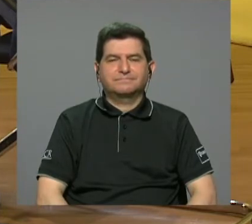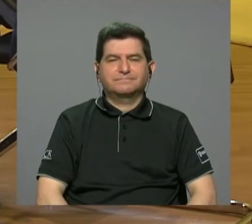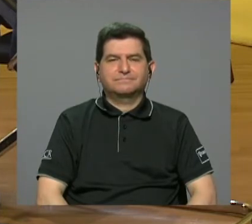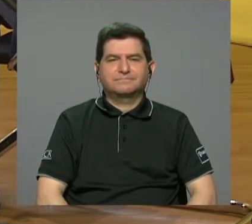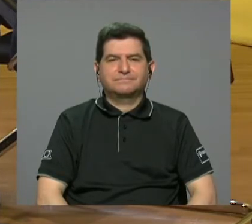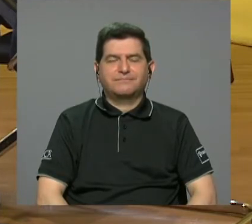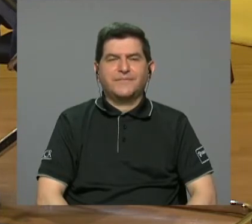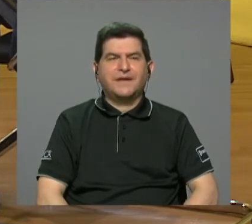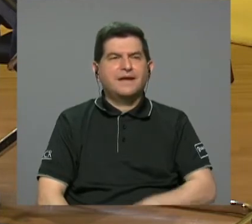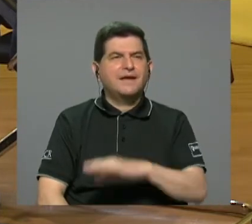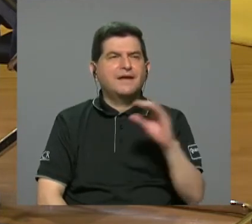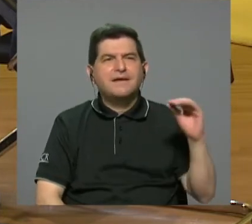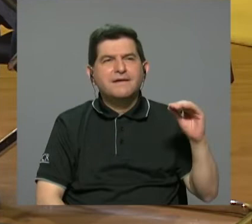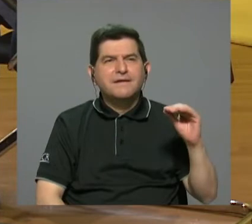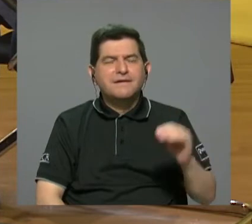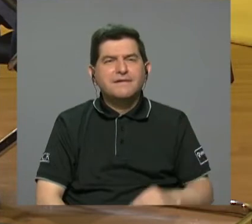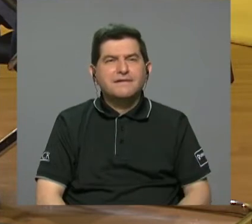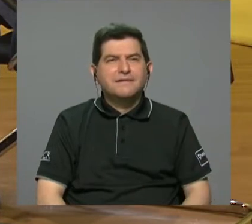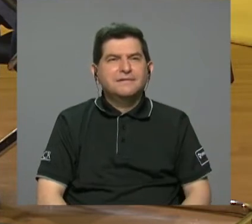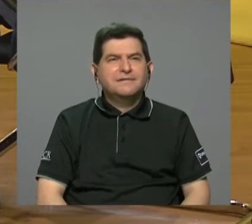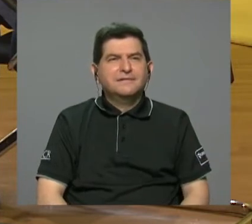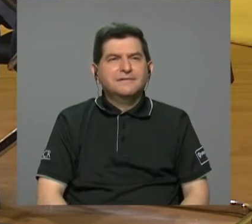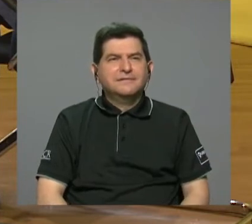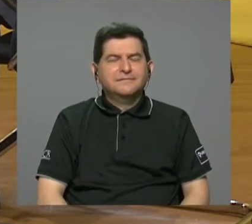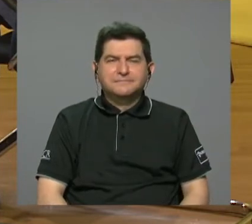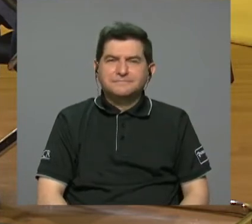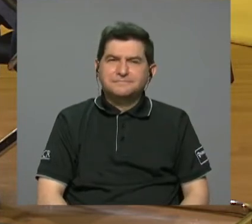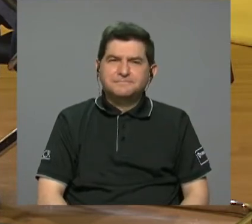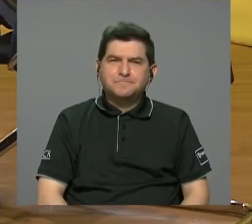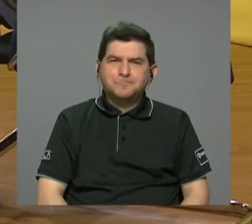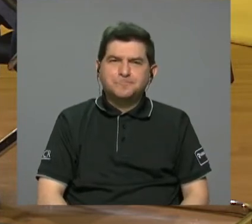¿Hacia dónde iríamos? Es decir,